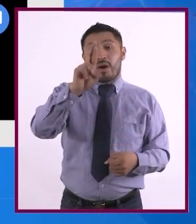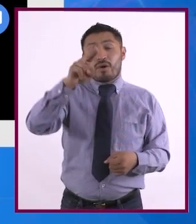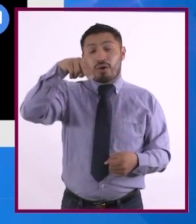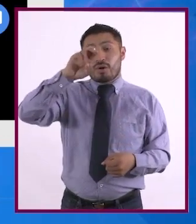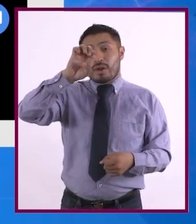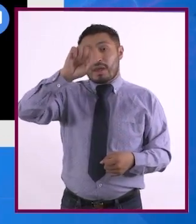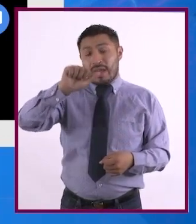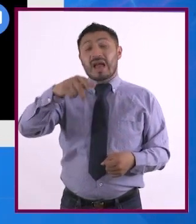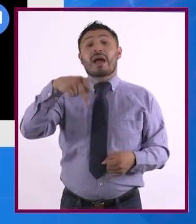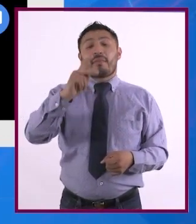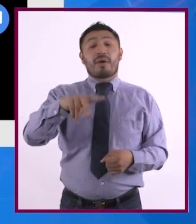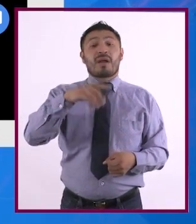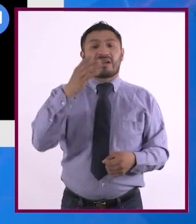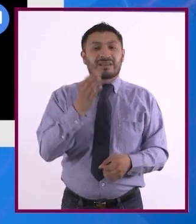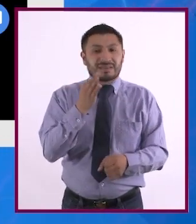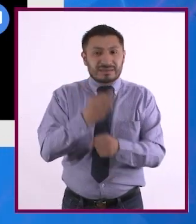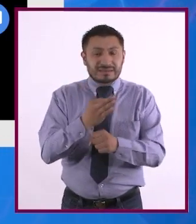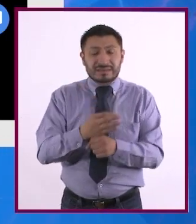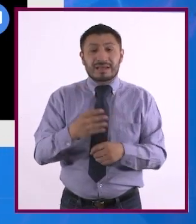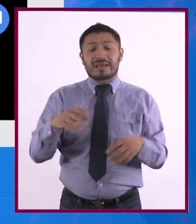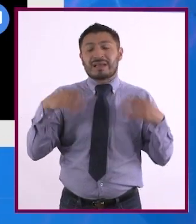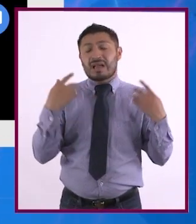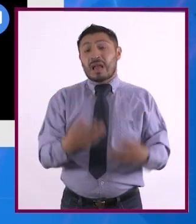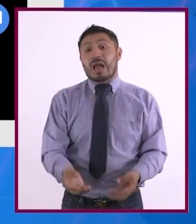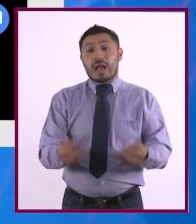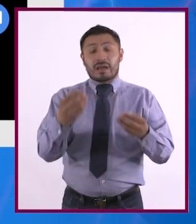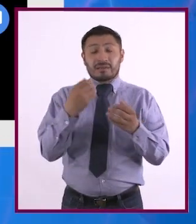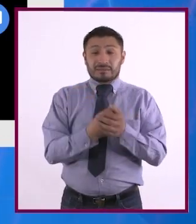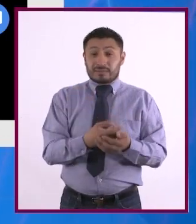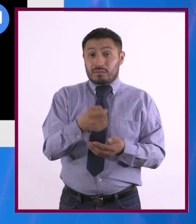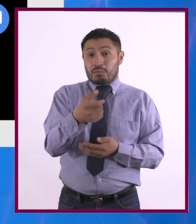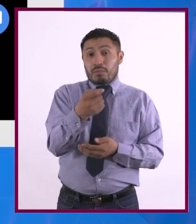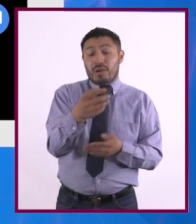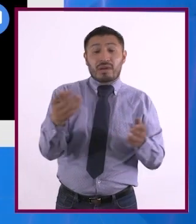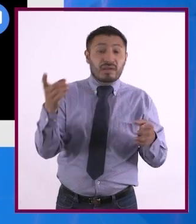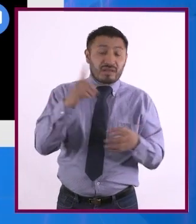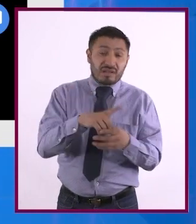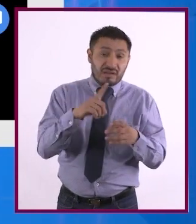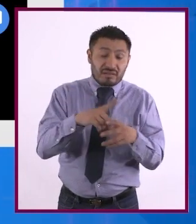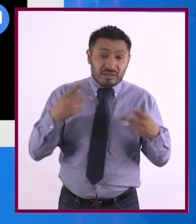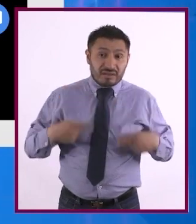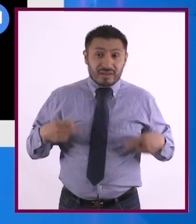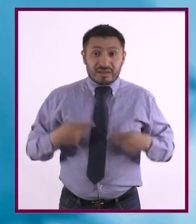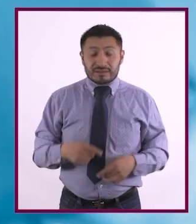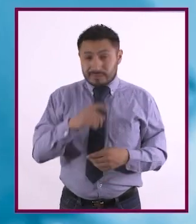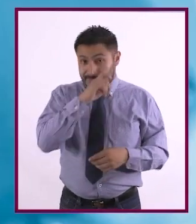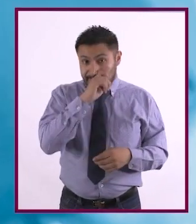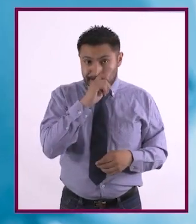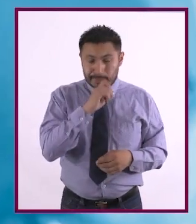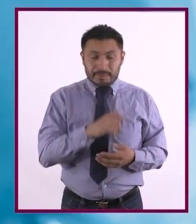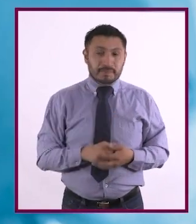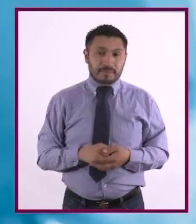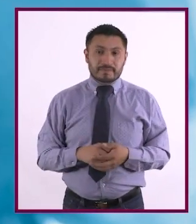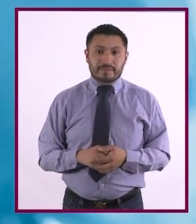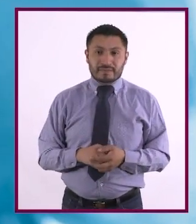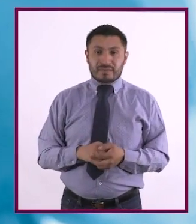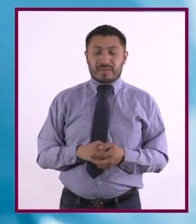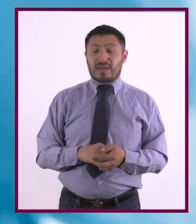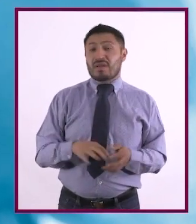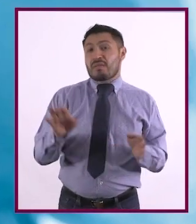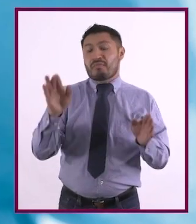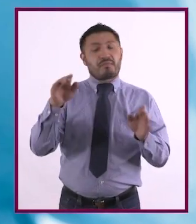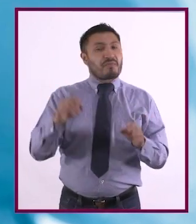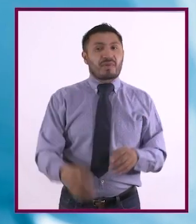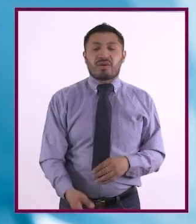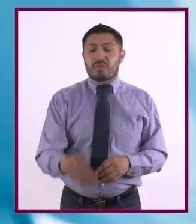solamente 2.493 donadores. Estamos hablando de menos de una cuarta parte de